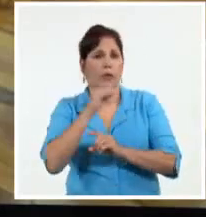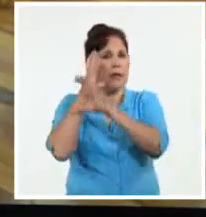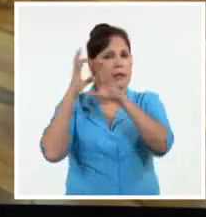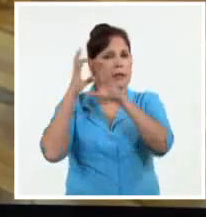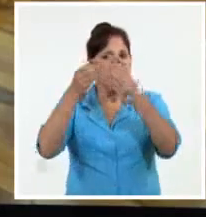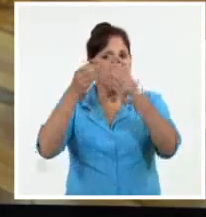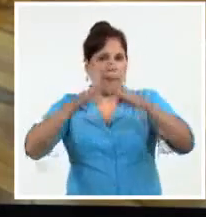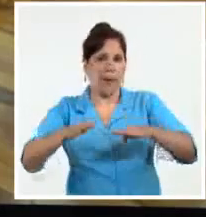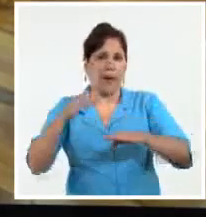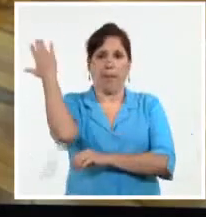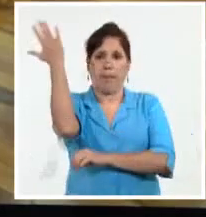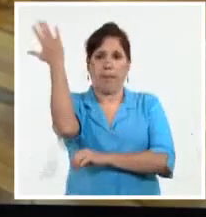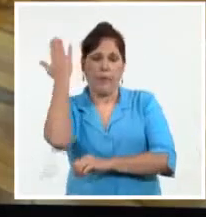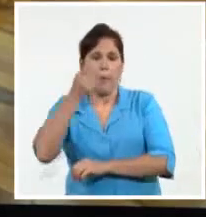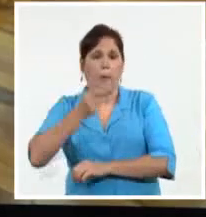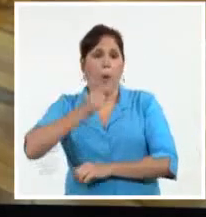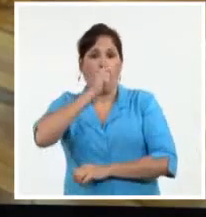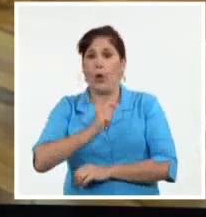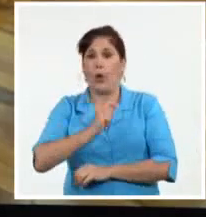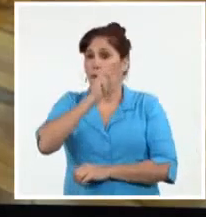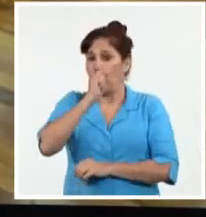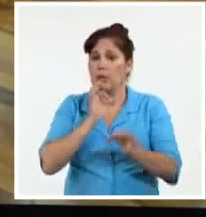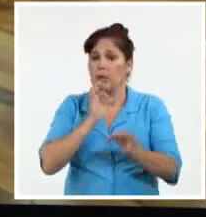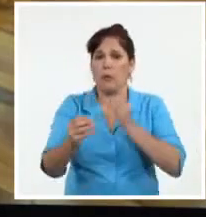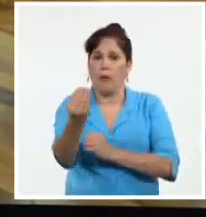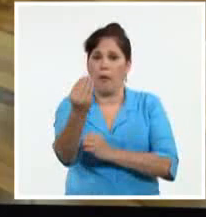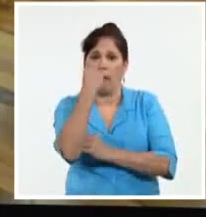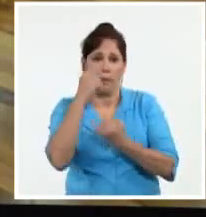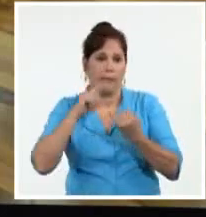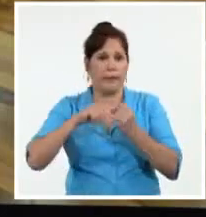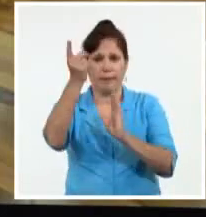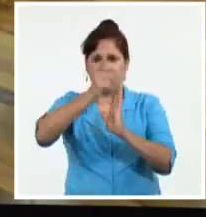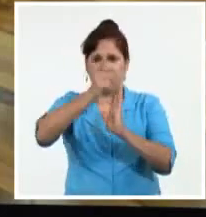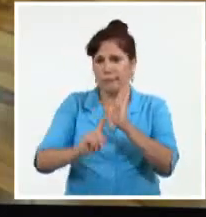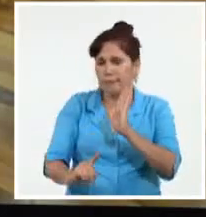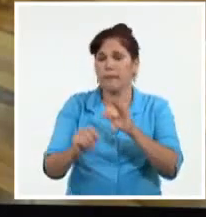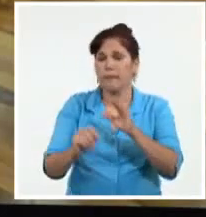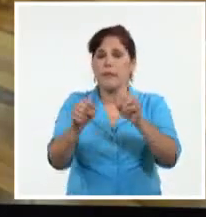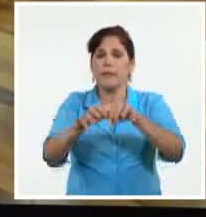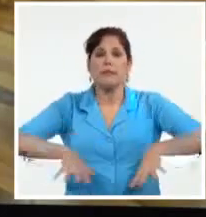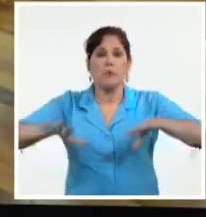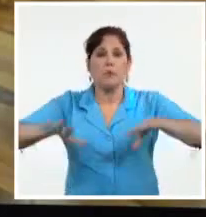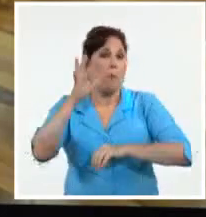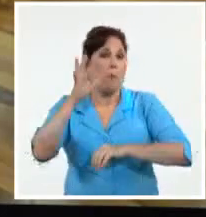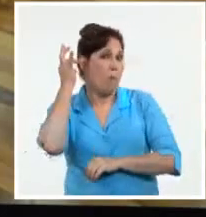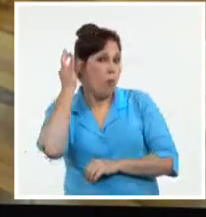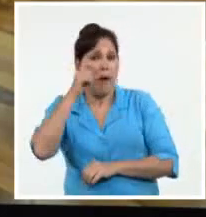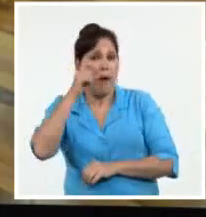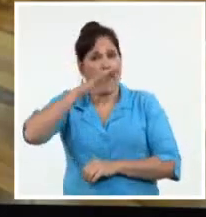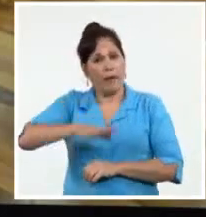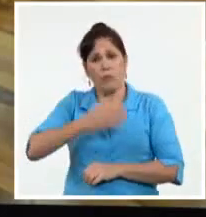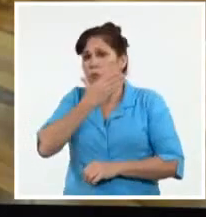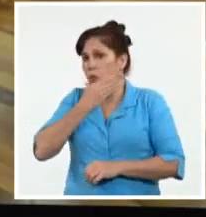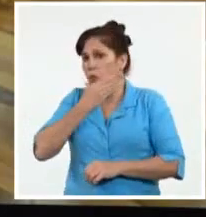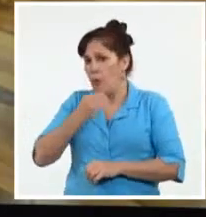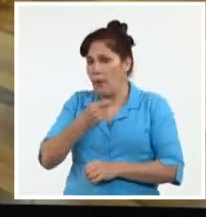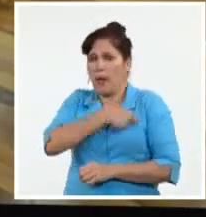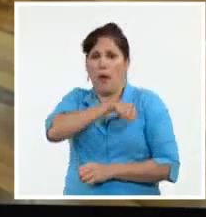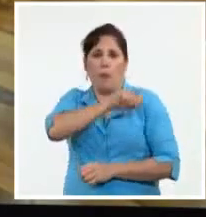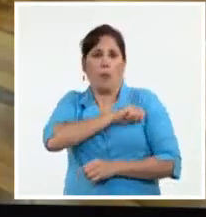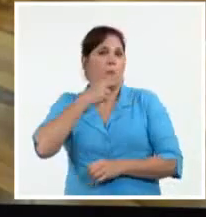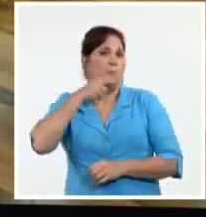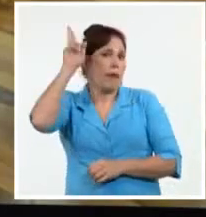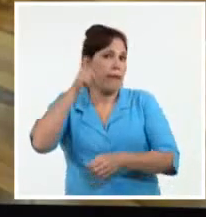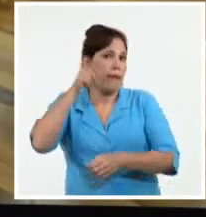paz, medio ambiente, drogas, seguridad alimentaria, energética, situación de mujeres, niños y jóvenes, pueblos